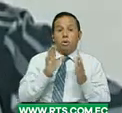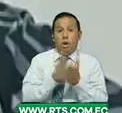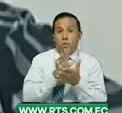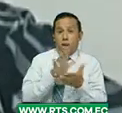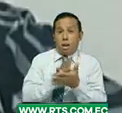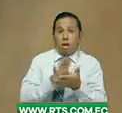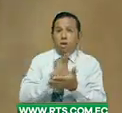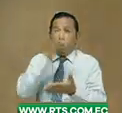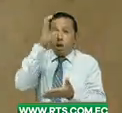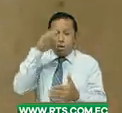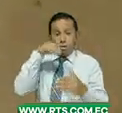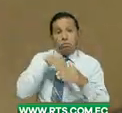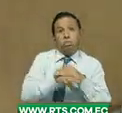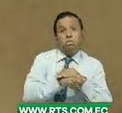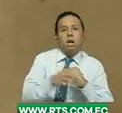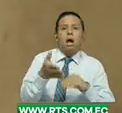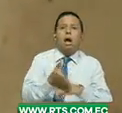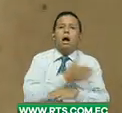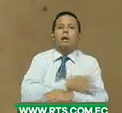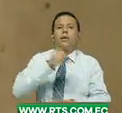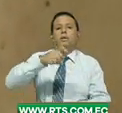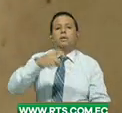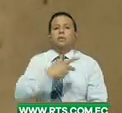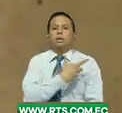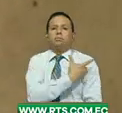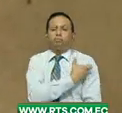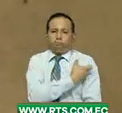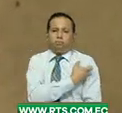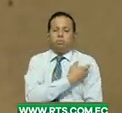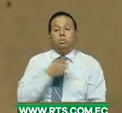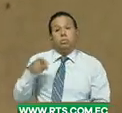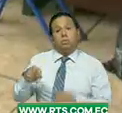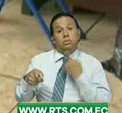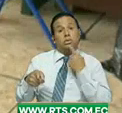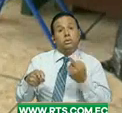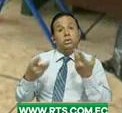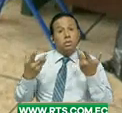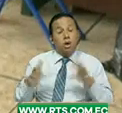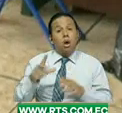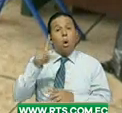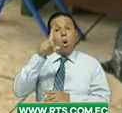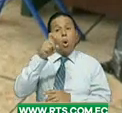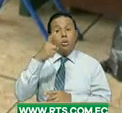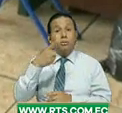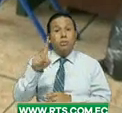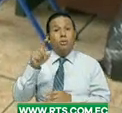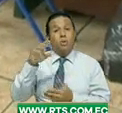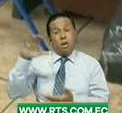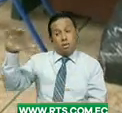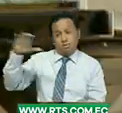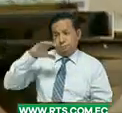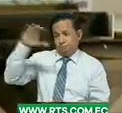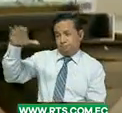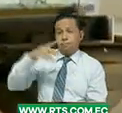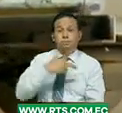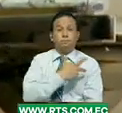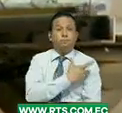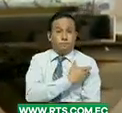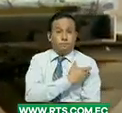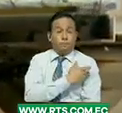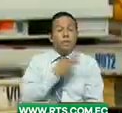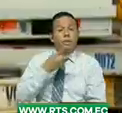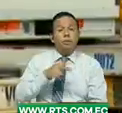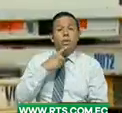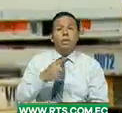estén vacunados. Garzón también indicó que se están negociando 11 millones de dosis más, así como también se gestiona agilizar la entrega de los cargamentos